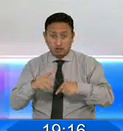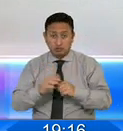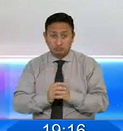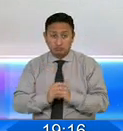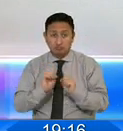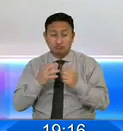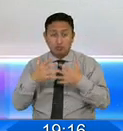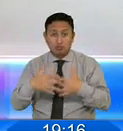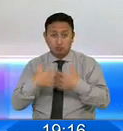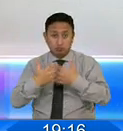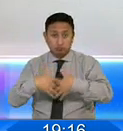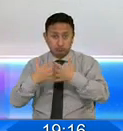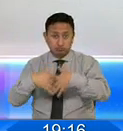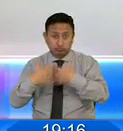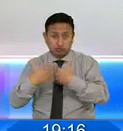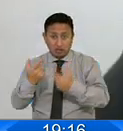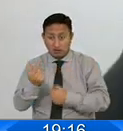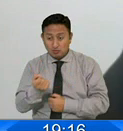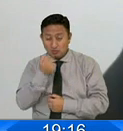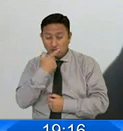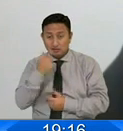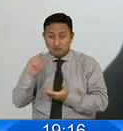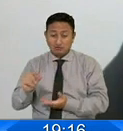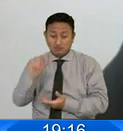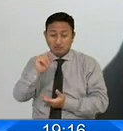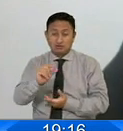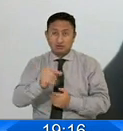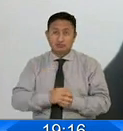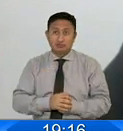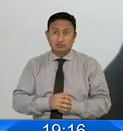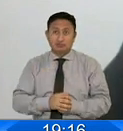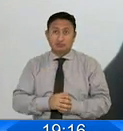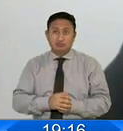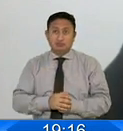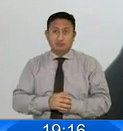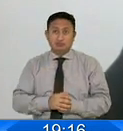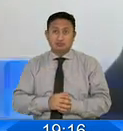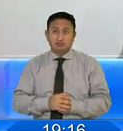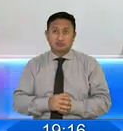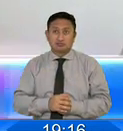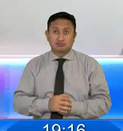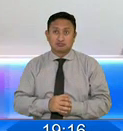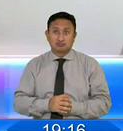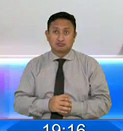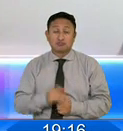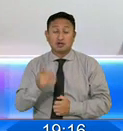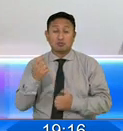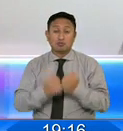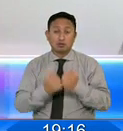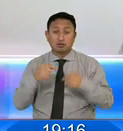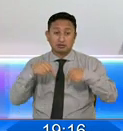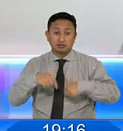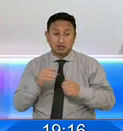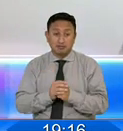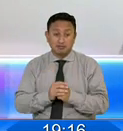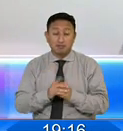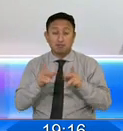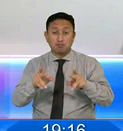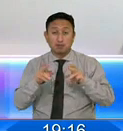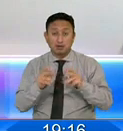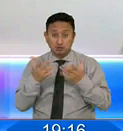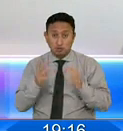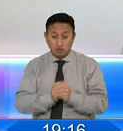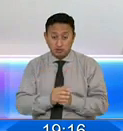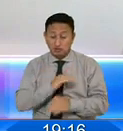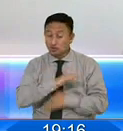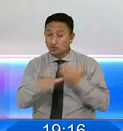está esta fórmula pues debería llegar el problema es que como no se liberan las patentes no todos los